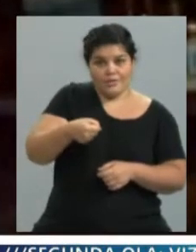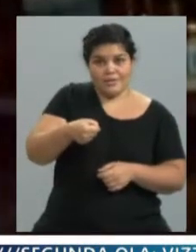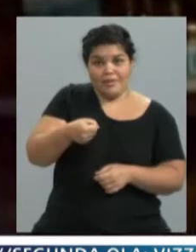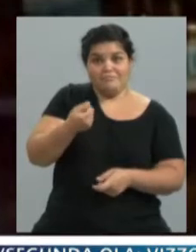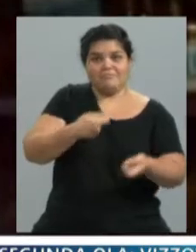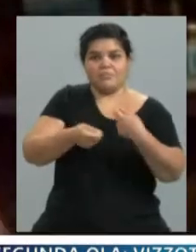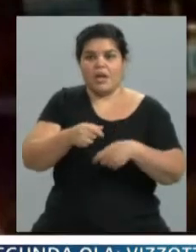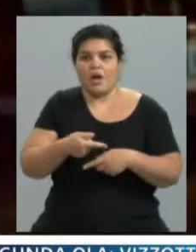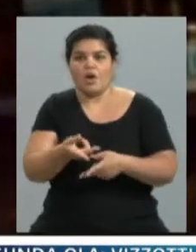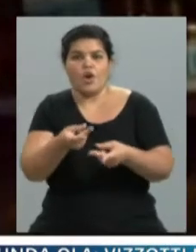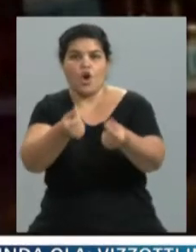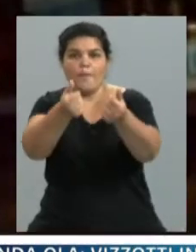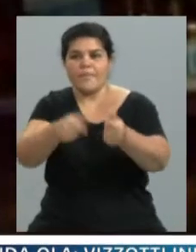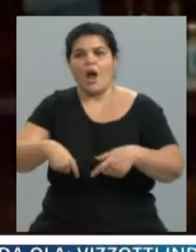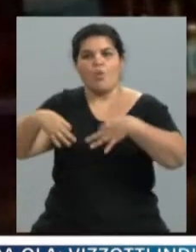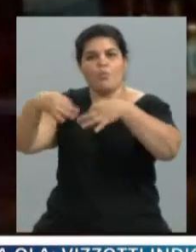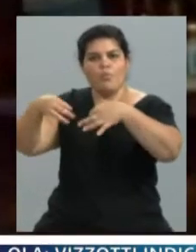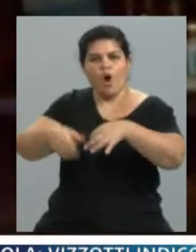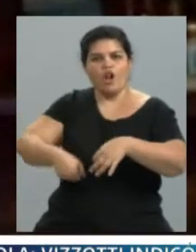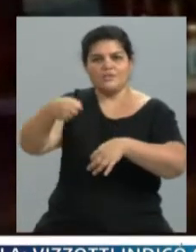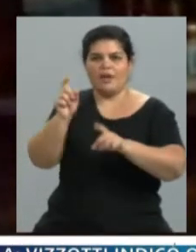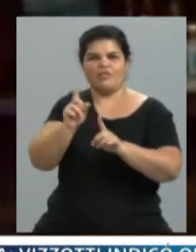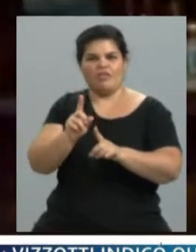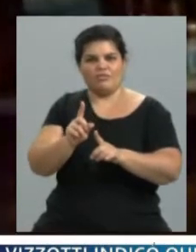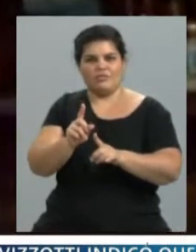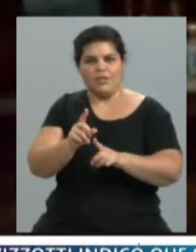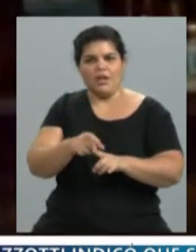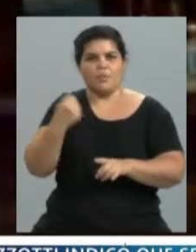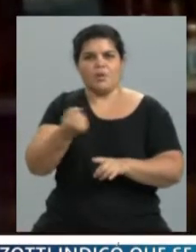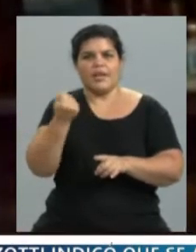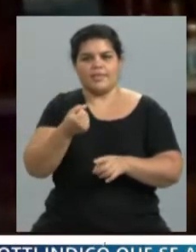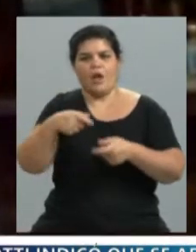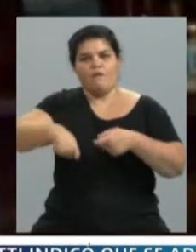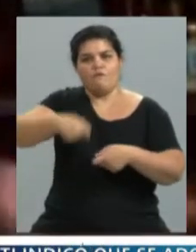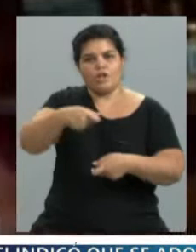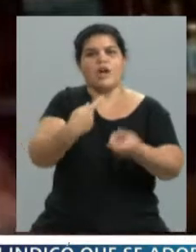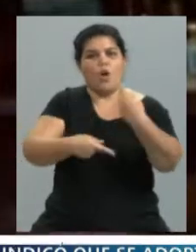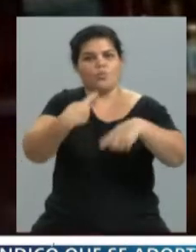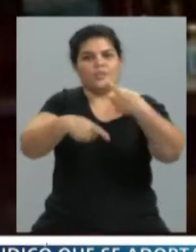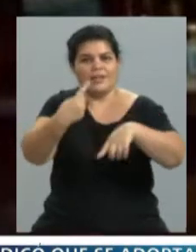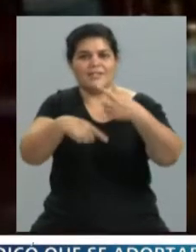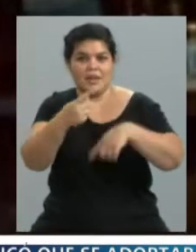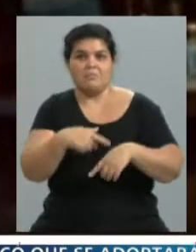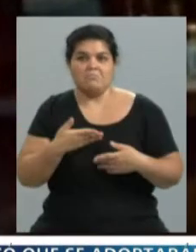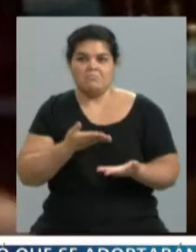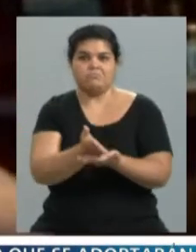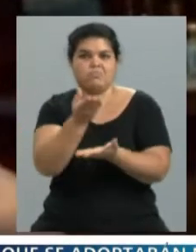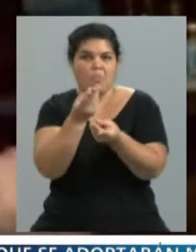al almacén en lugar de solicitar una plástica o enojarse si no nos dan una. Digamos, en esas cuestiones